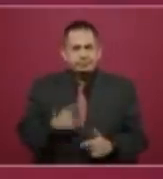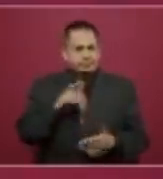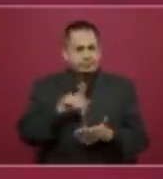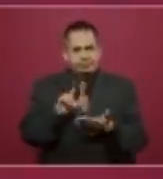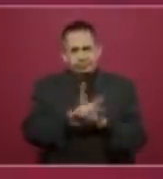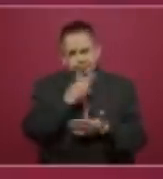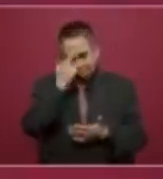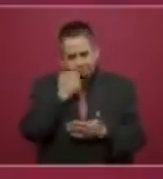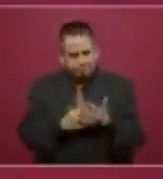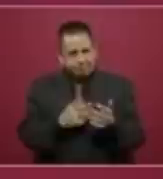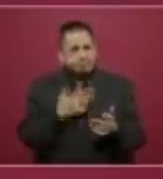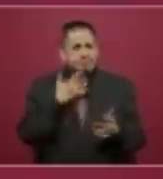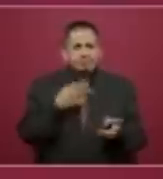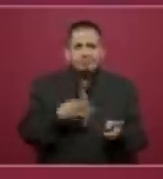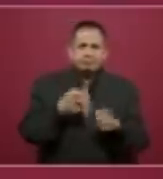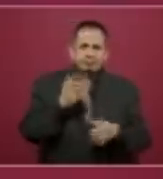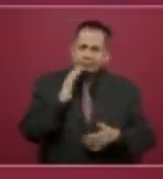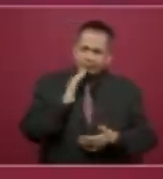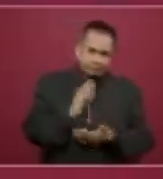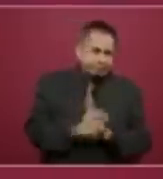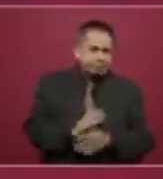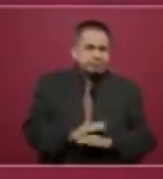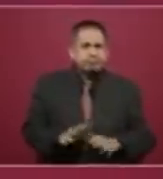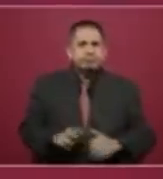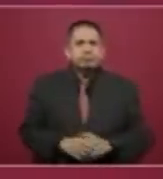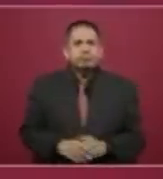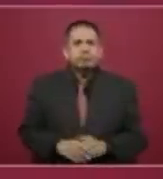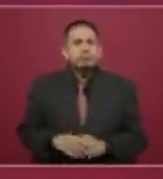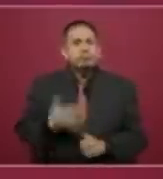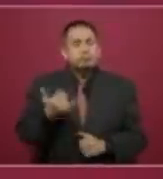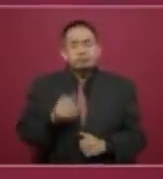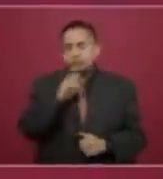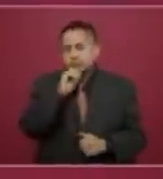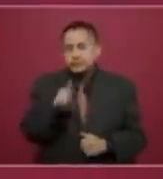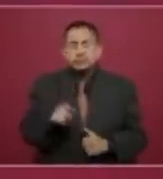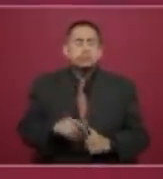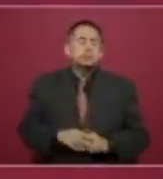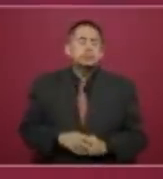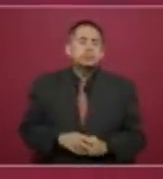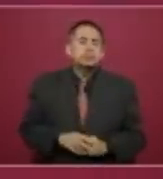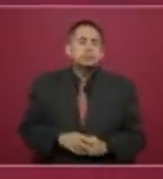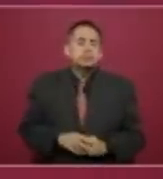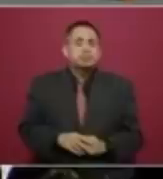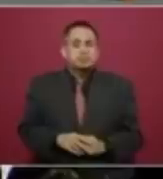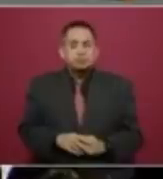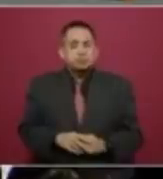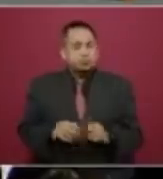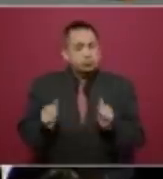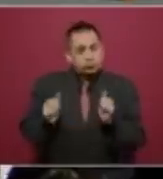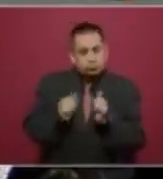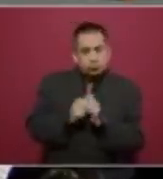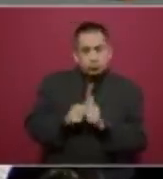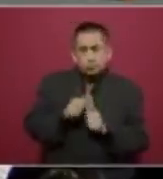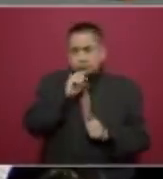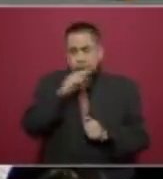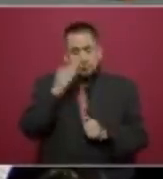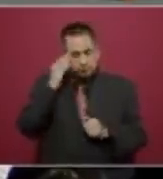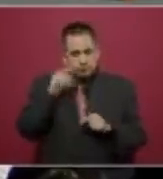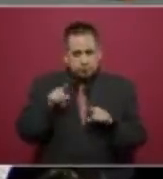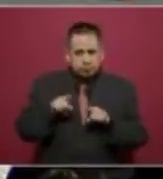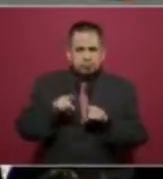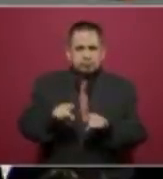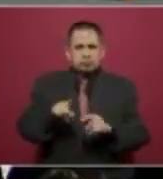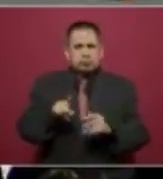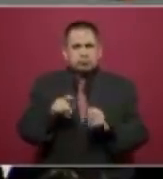delito del robo de combustible. Y esto ha ido aparejado